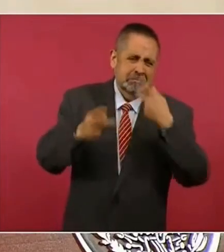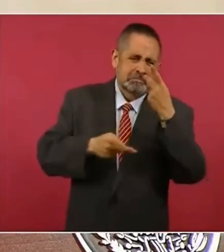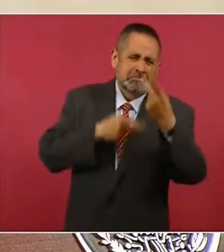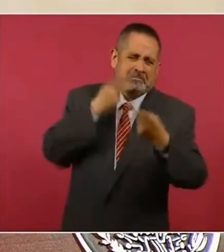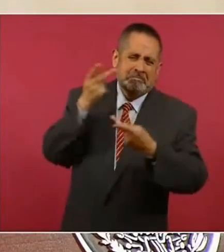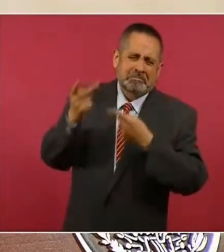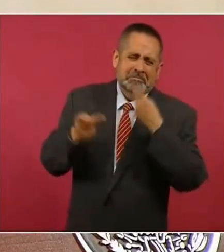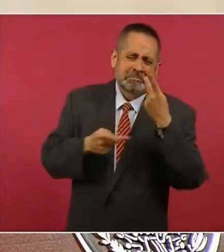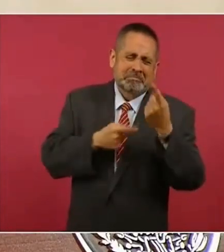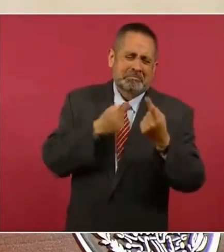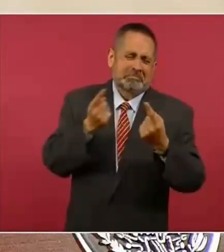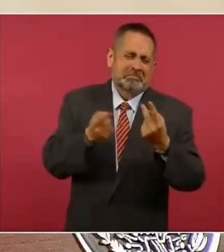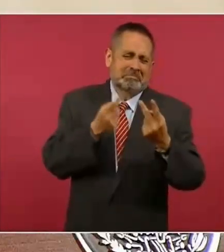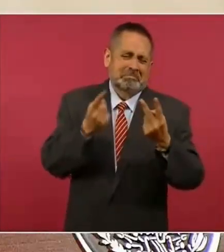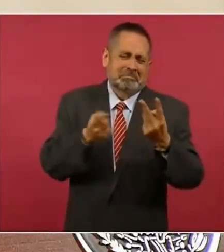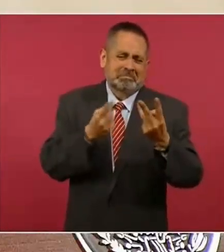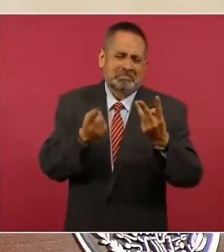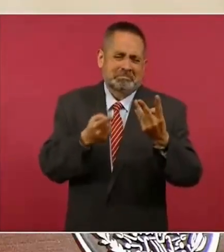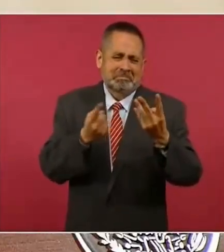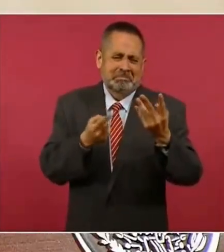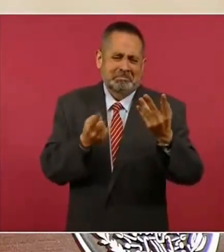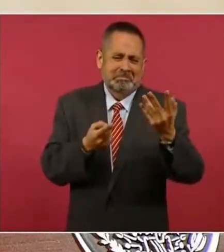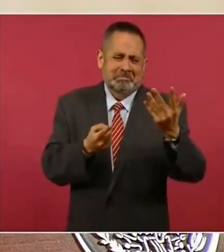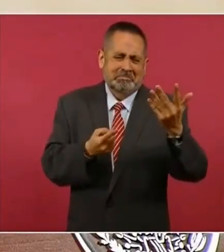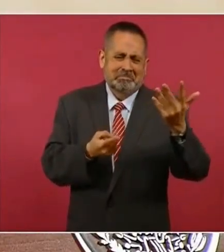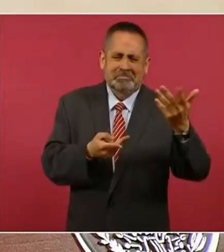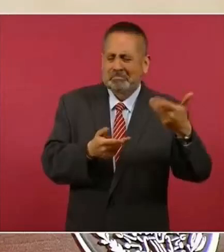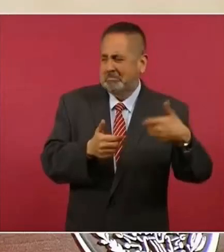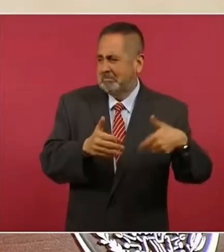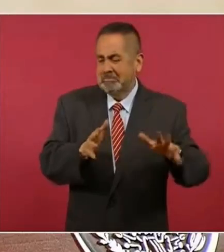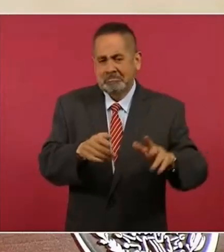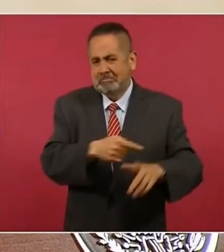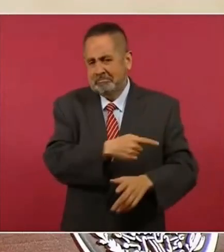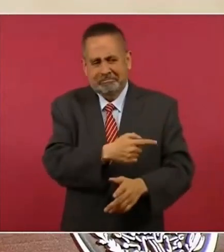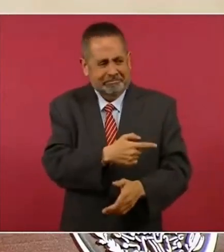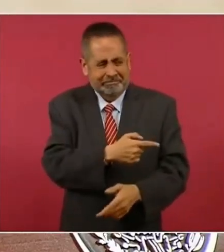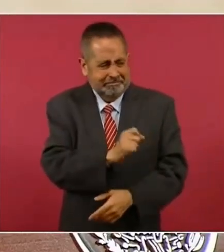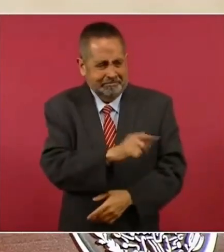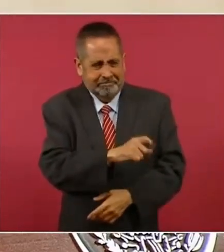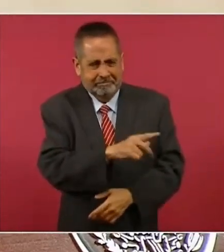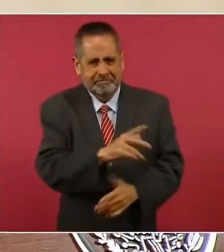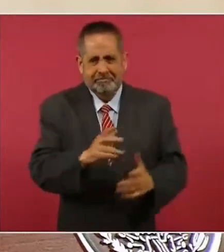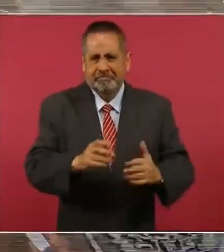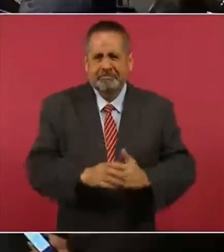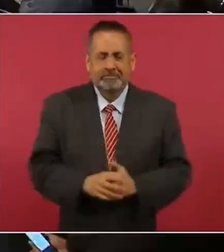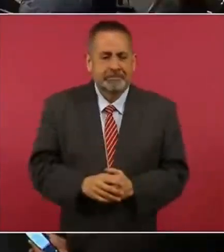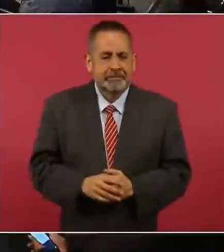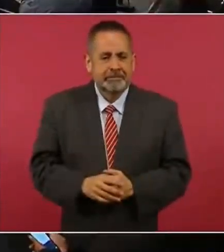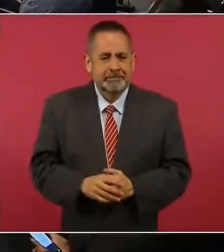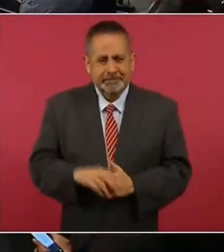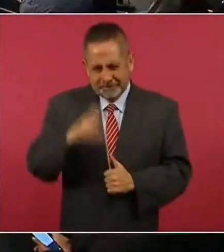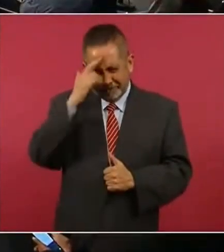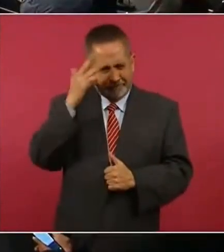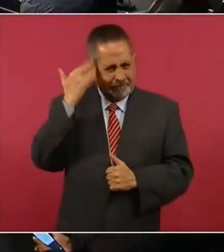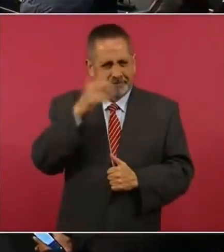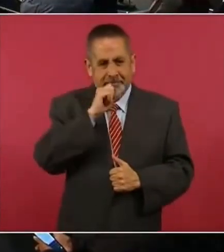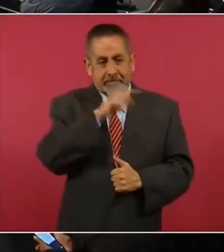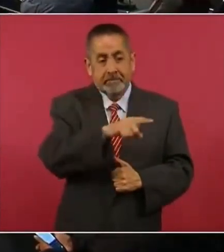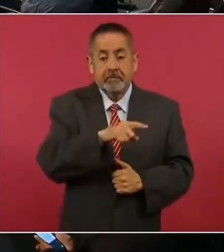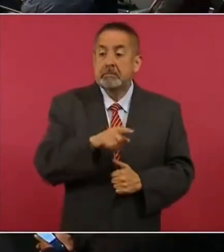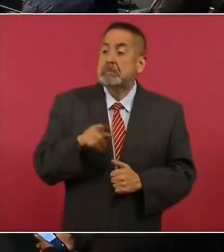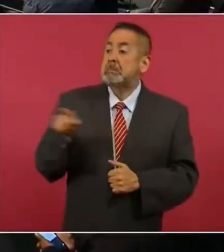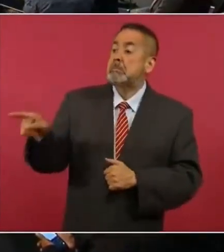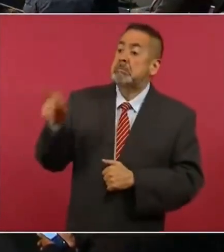etcétera etcétera etcétera etcétera etcétera etcétera no este cuidado con los este